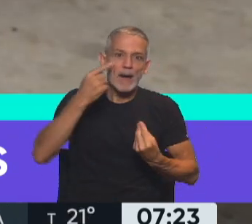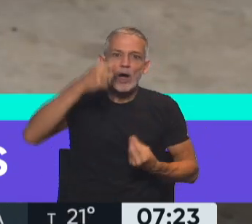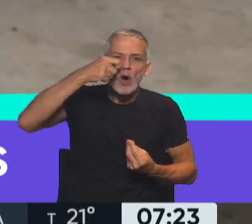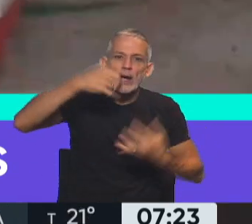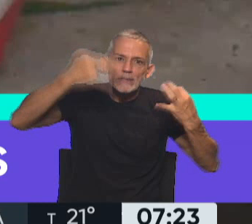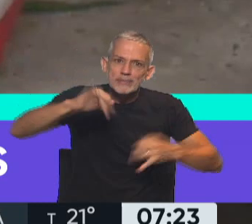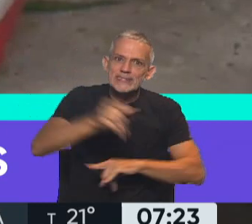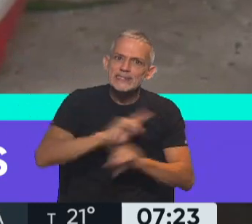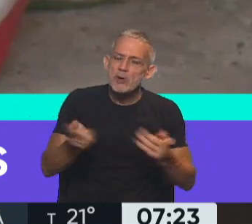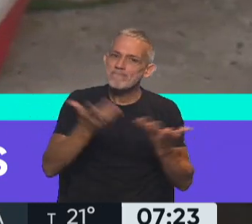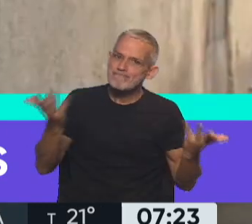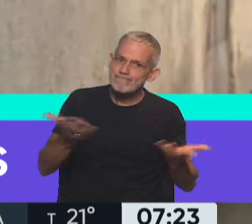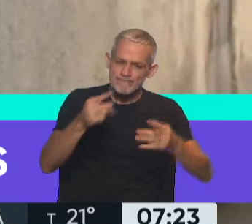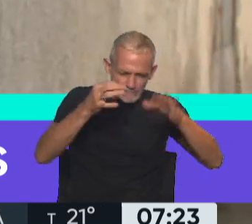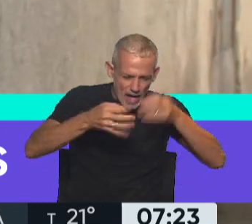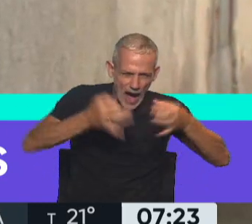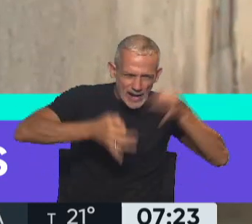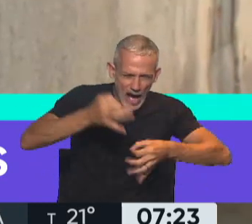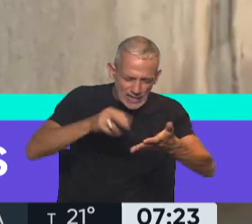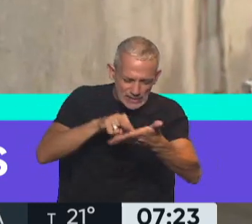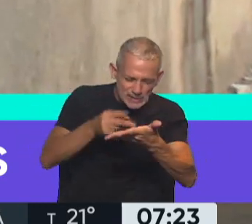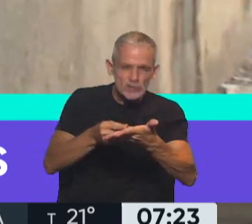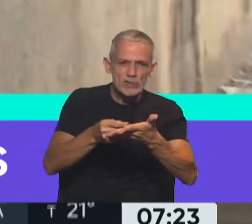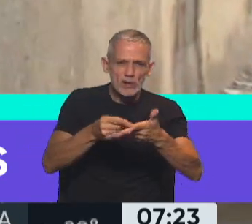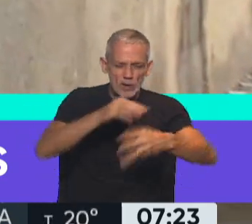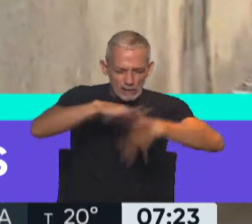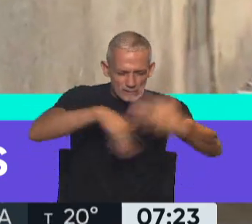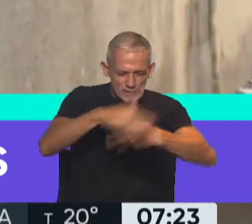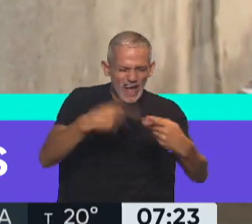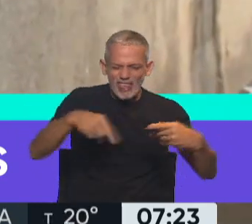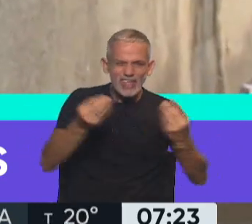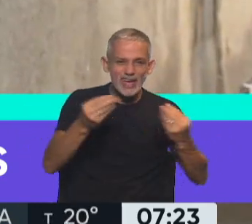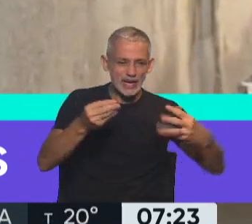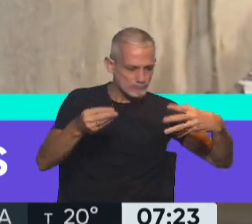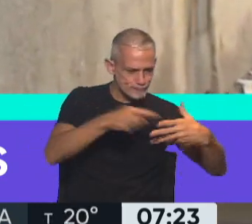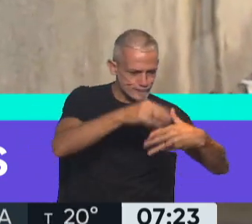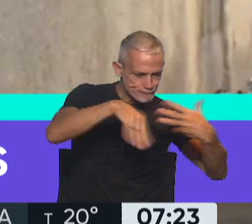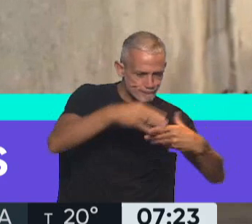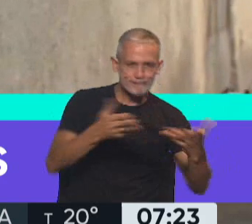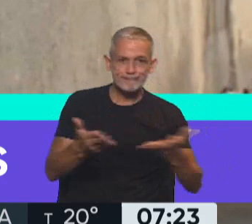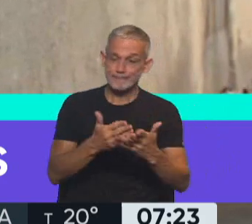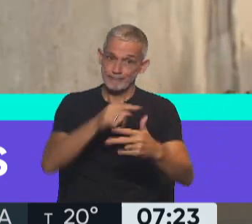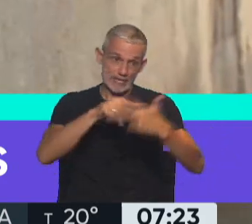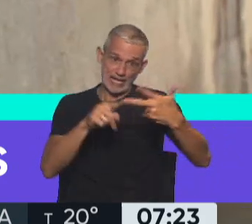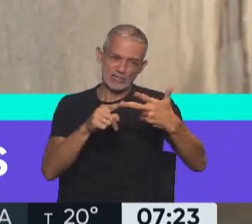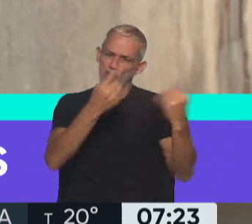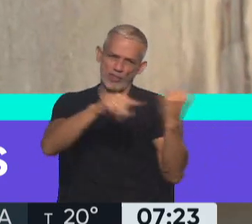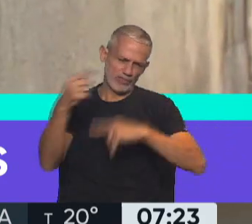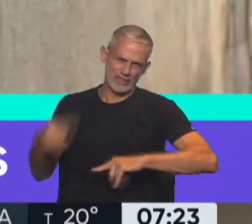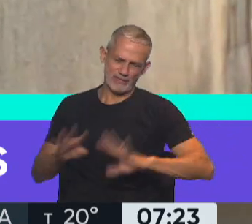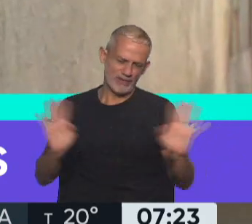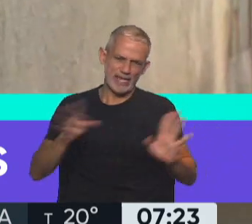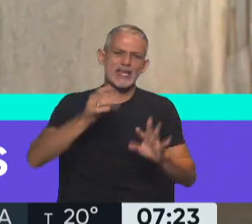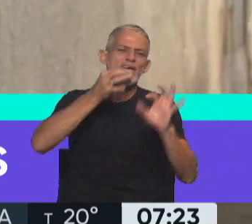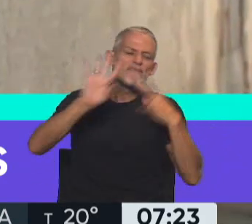no. Segundo hay que determinar con qué estaba contaminada. Y tercero, son dos cosas distintas. Una cuestión es